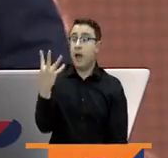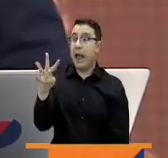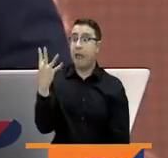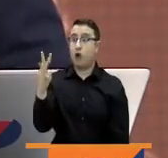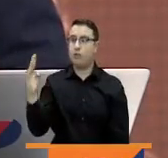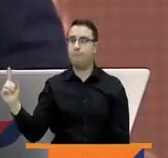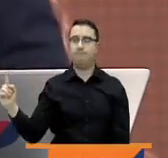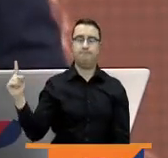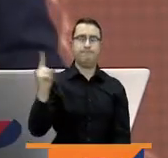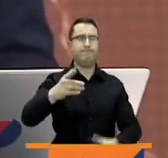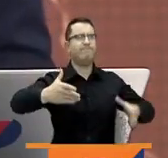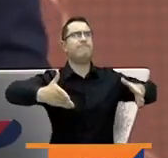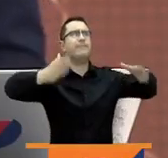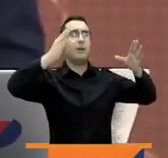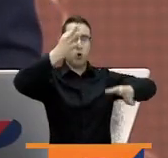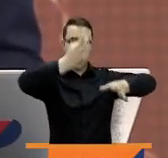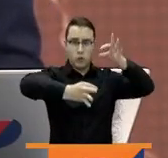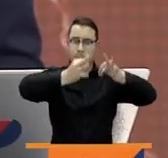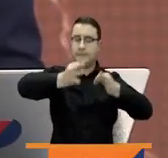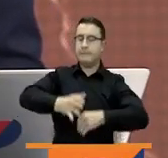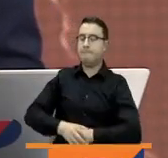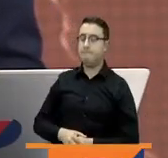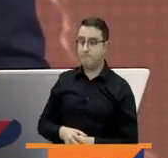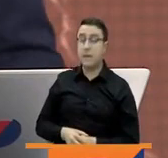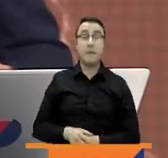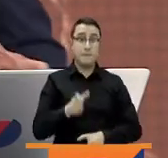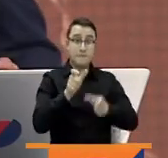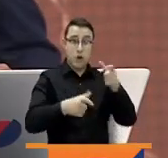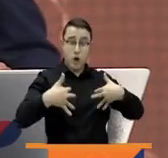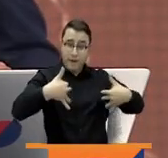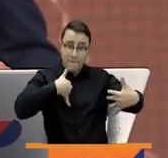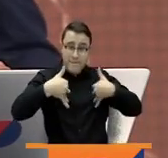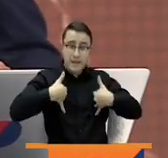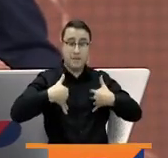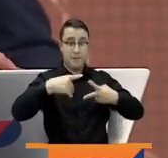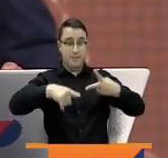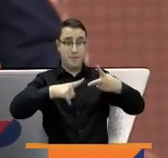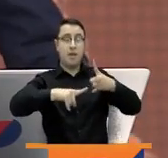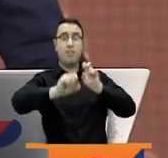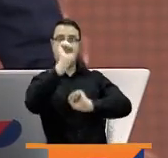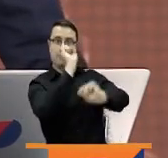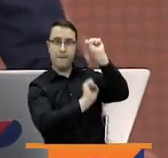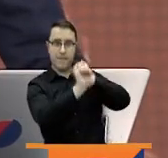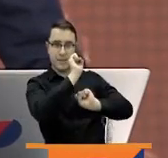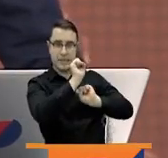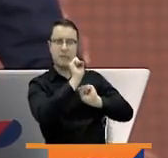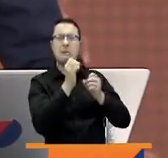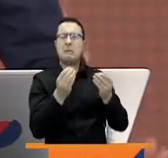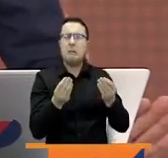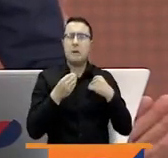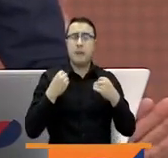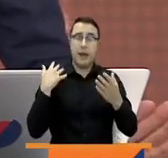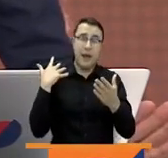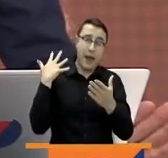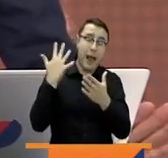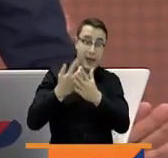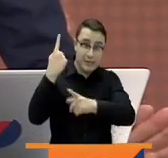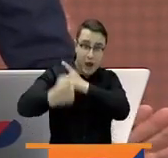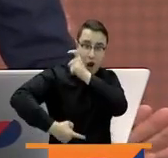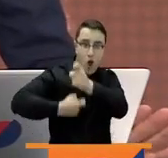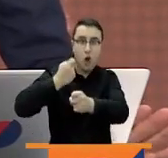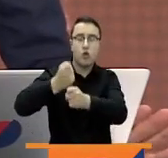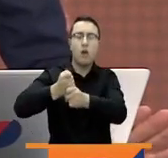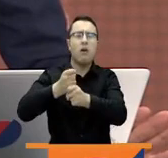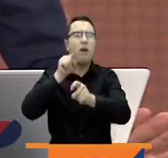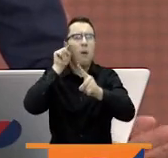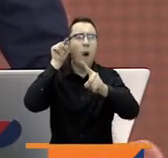sala del Palacio de Justicia, escucharán a las víctimas y también a su defensa en la diligencia que se extenderá hasta el próximo año y que busca no solo